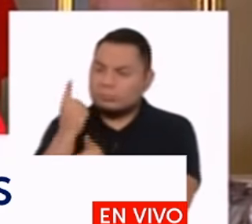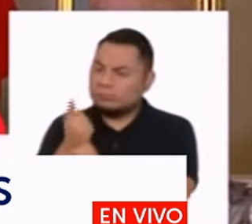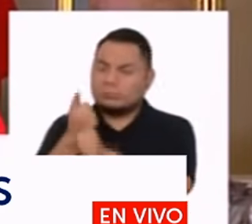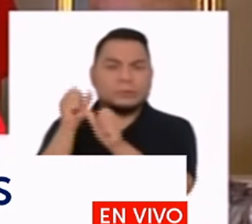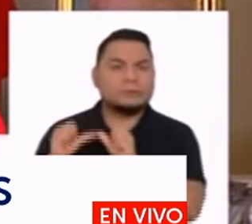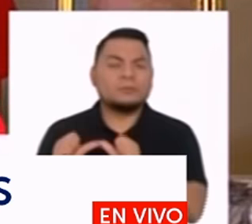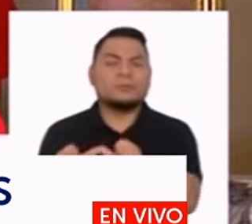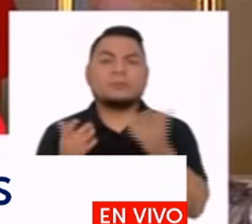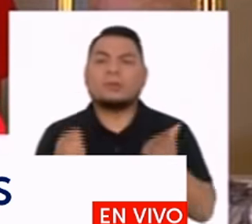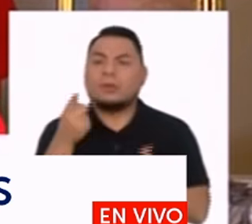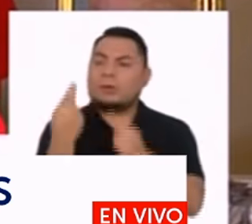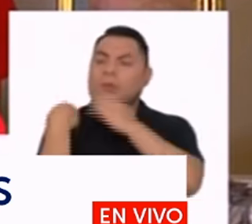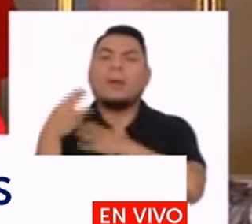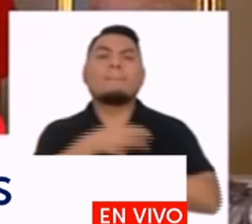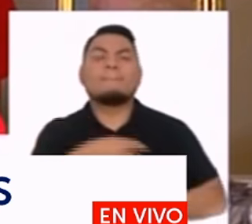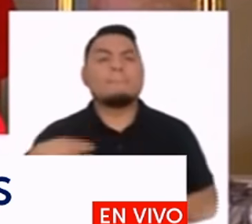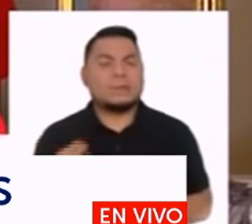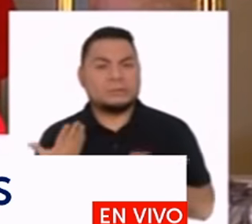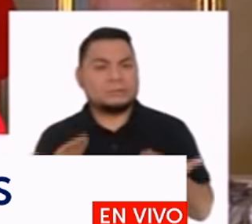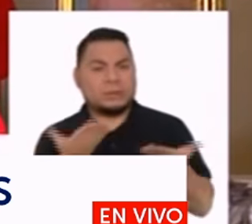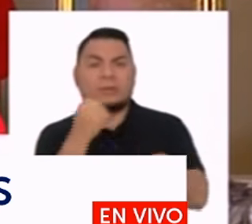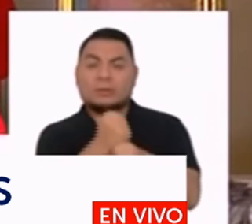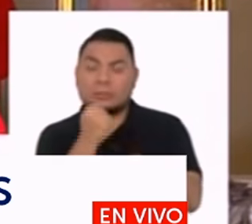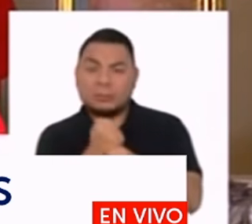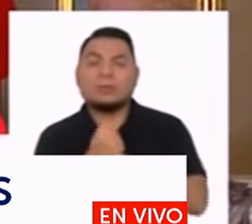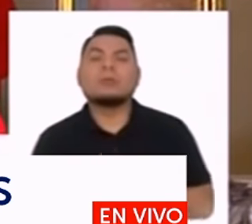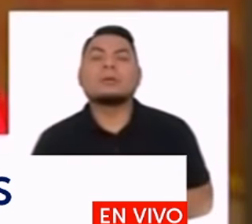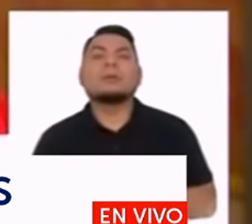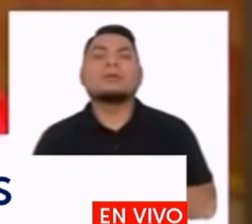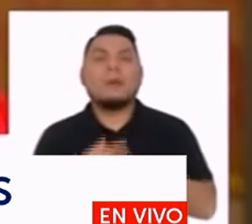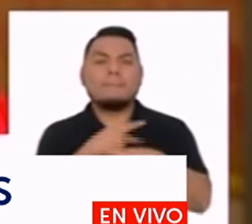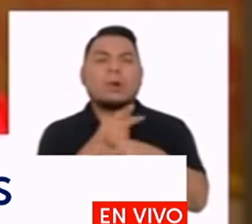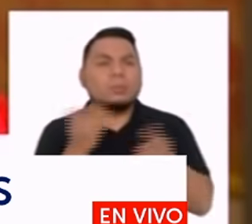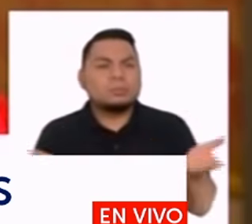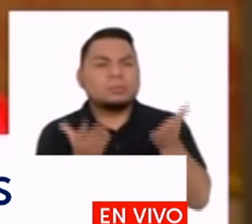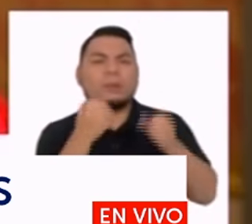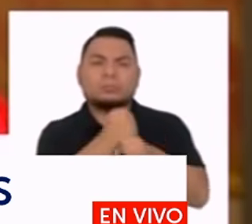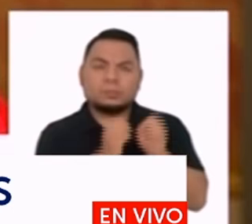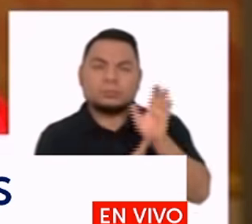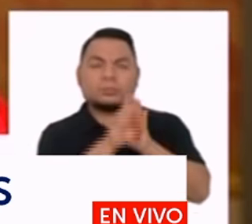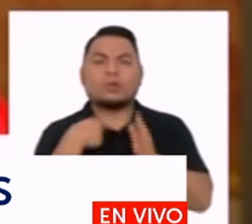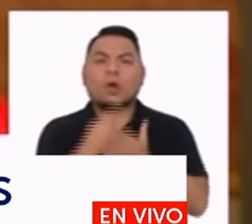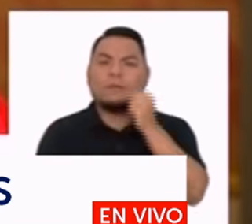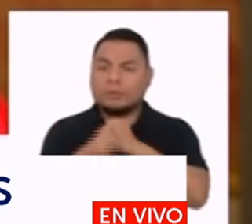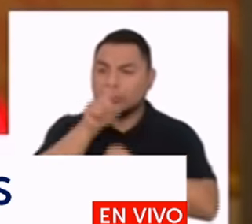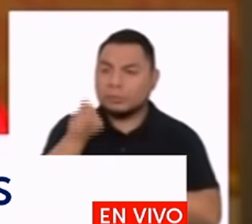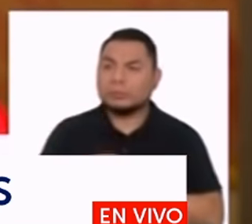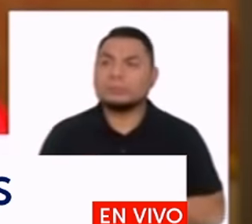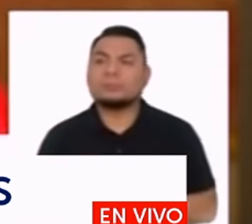leal y fielmente el cargo de ministra de Estado en el despacho de Trabajo y Promoción del Empleo que os